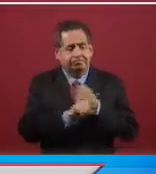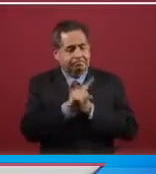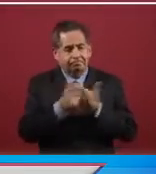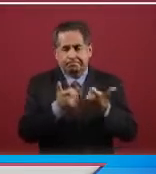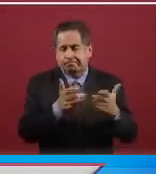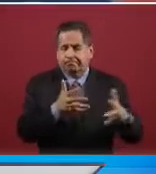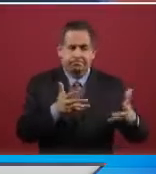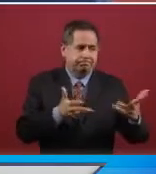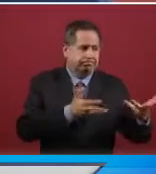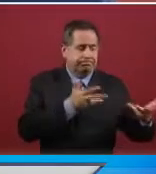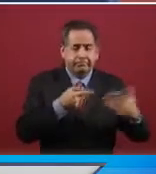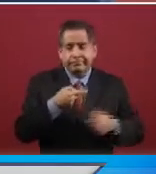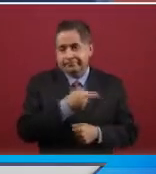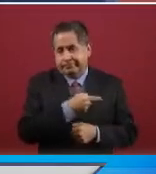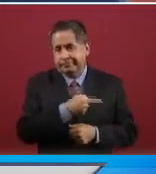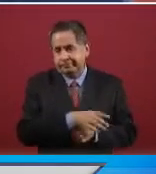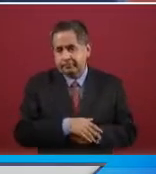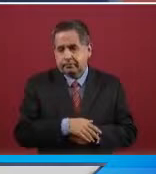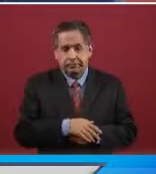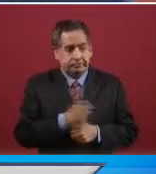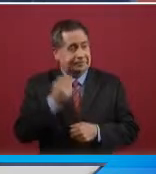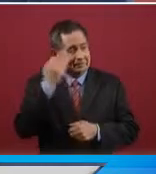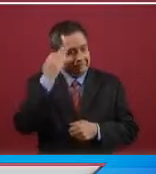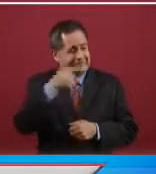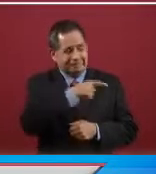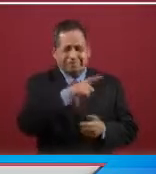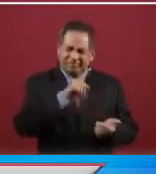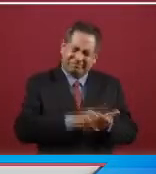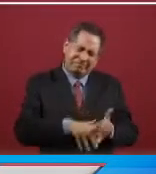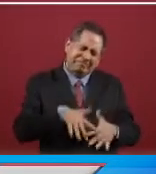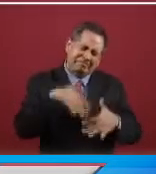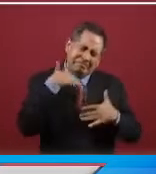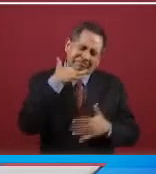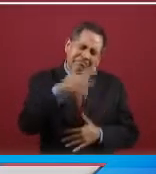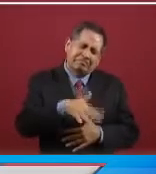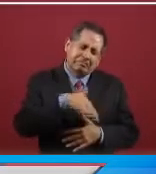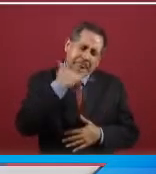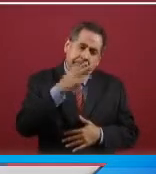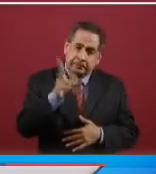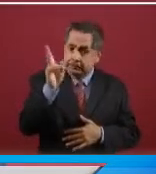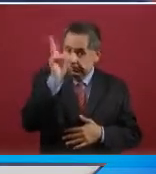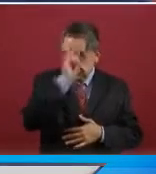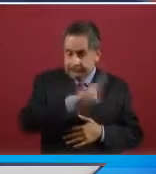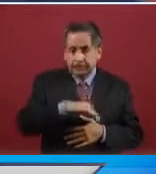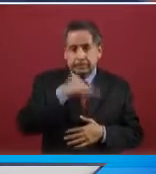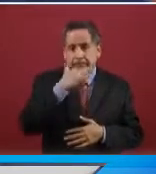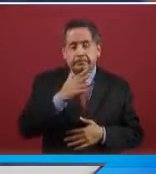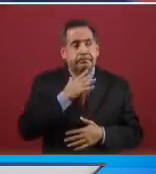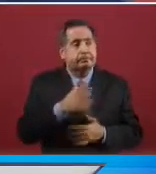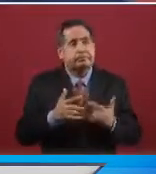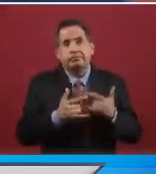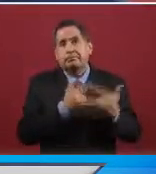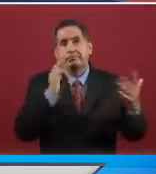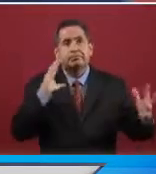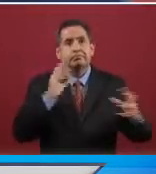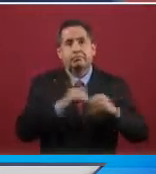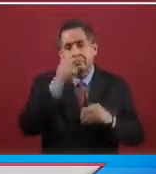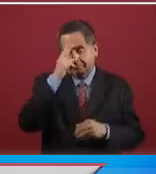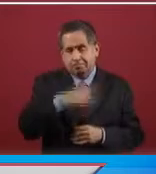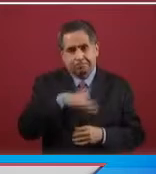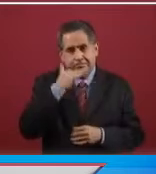y sin duda es el periodo de más corrupción que ha habido en toda la historia de